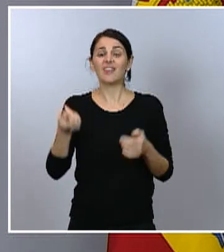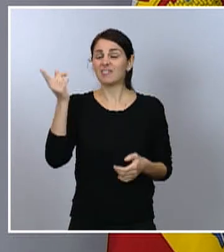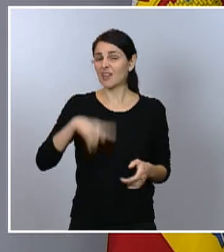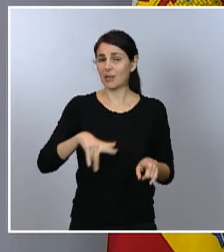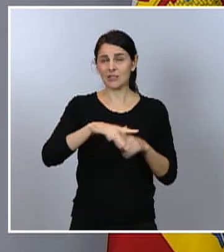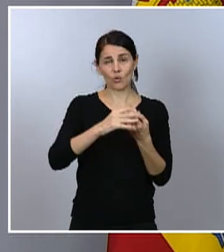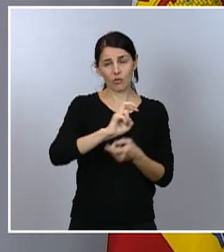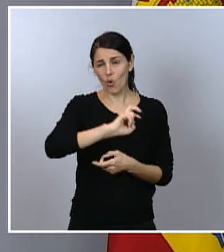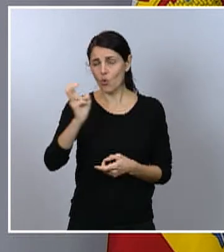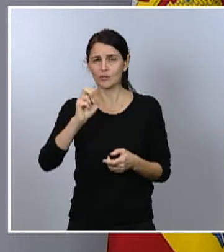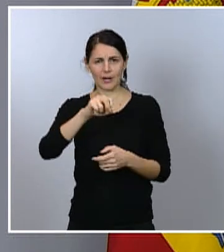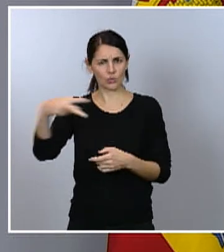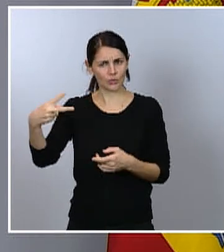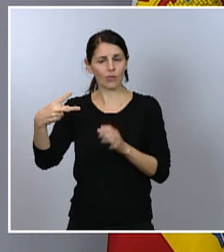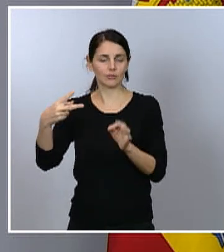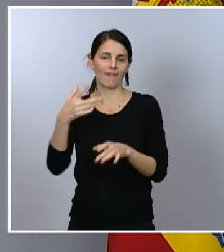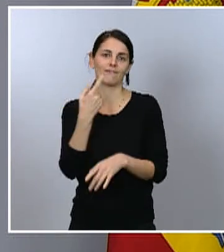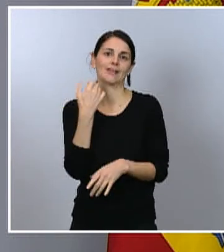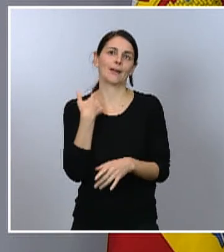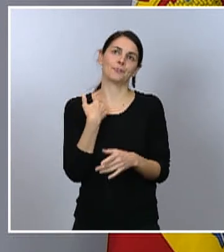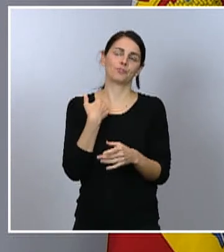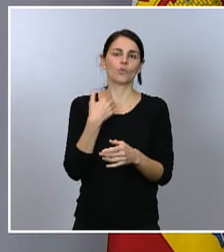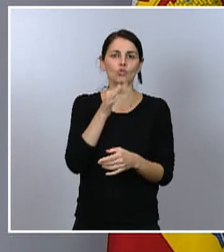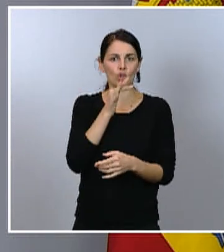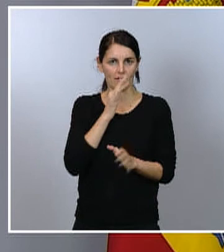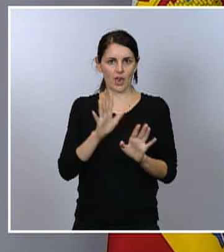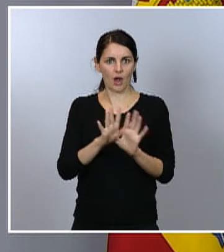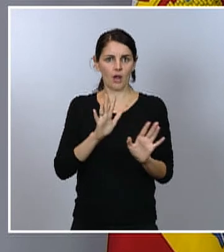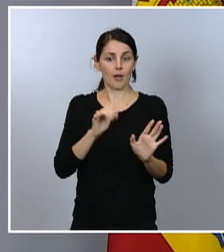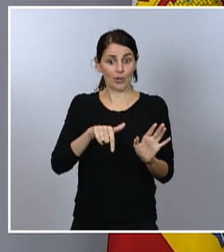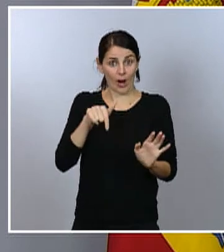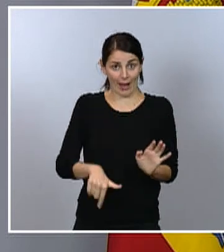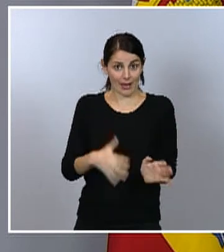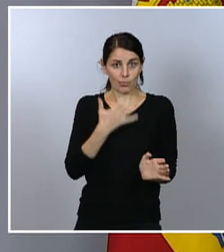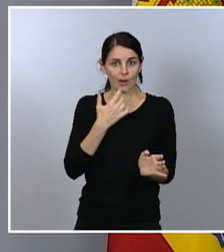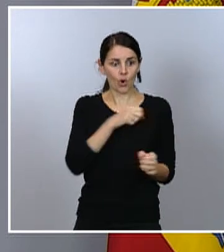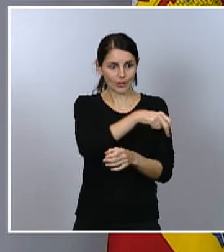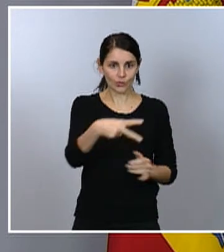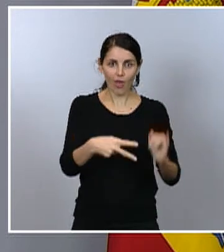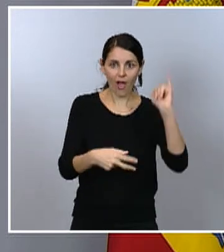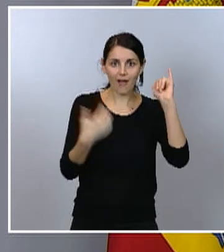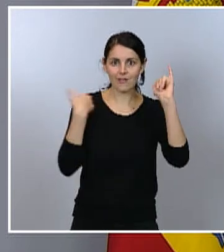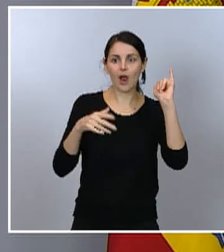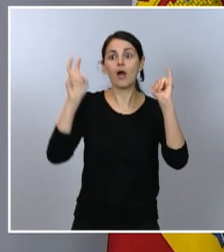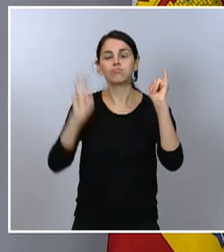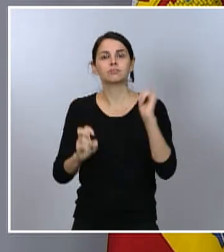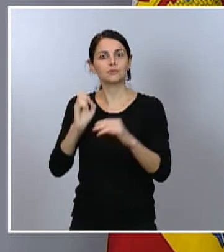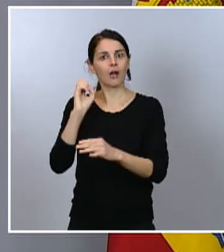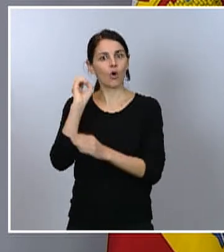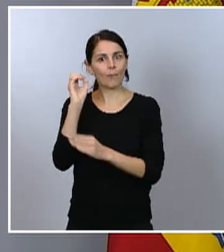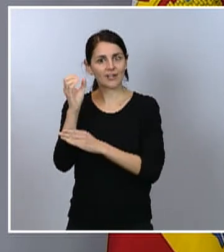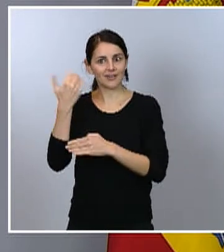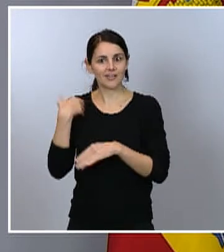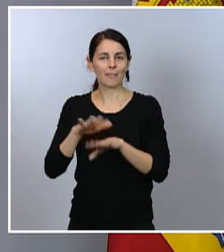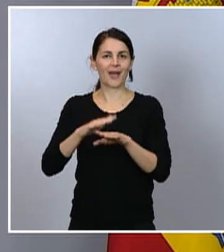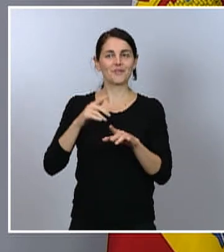están terminados. Aquí estamos compareciendo muy rápido cuando tenemos los resultados para facilitar la difusión de la información, pero nos